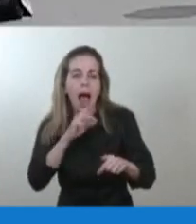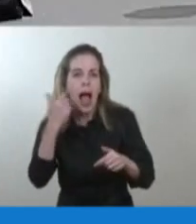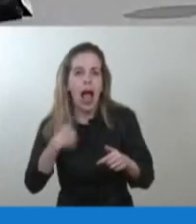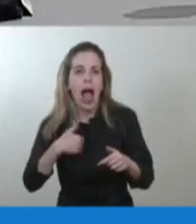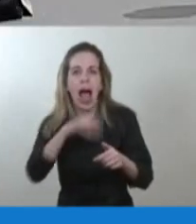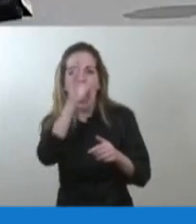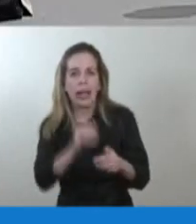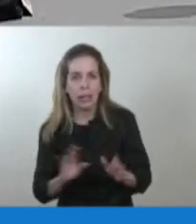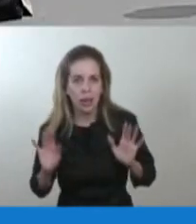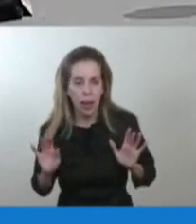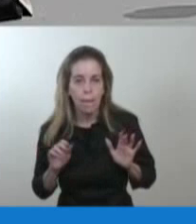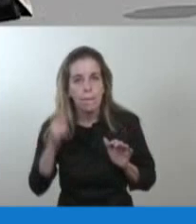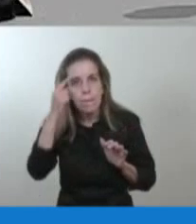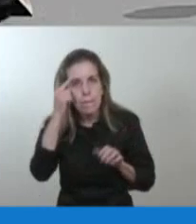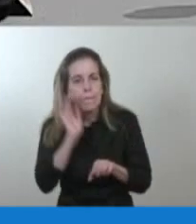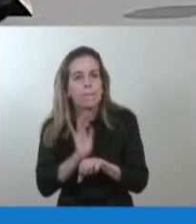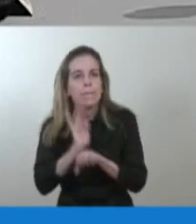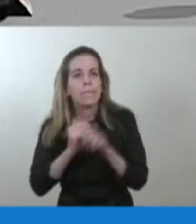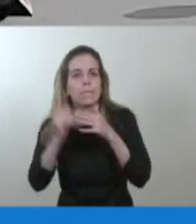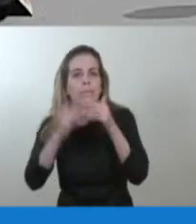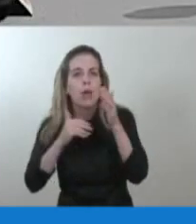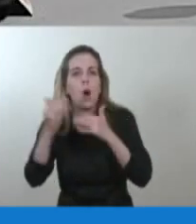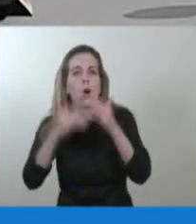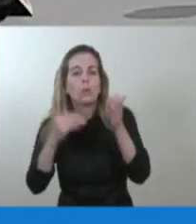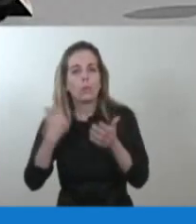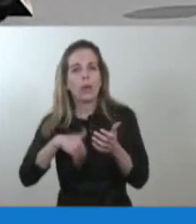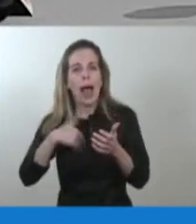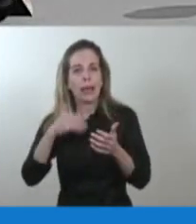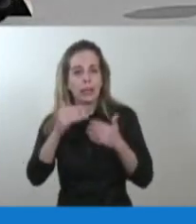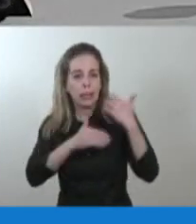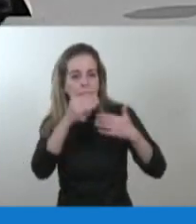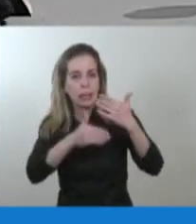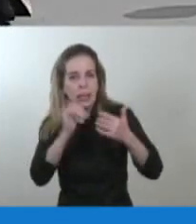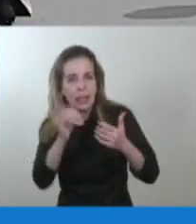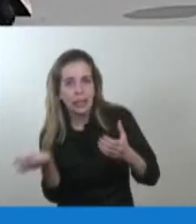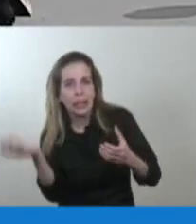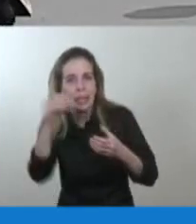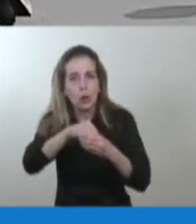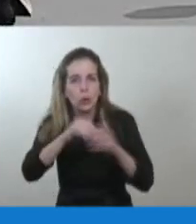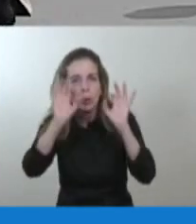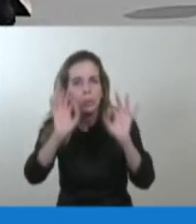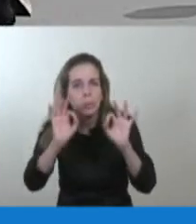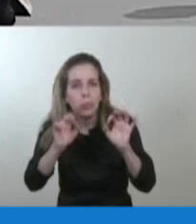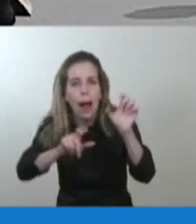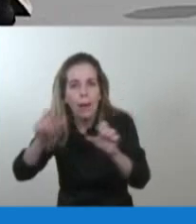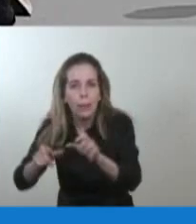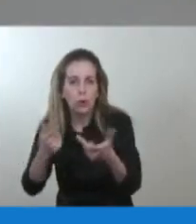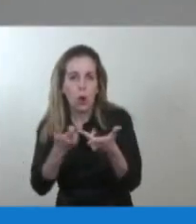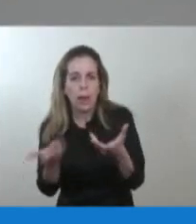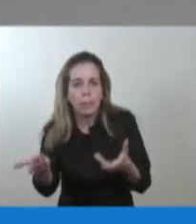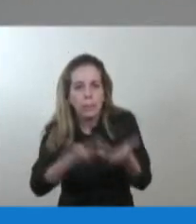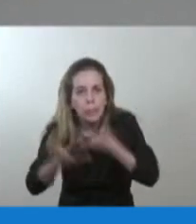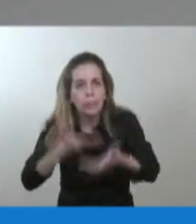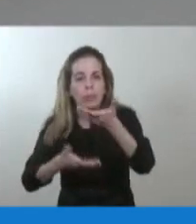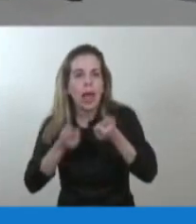poder construir un país que crezca que integre que incluya que dé oportunidades